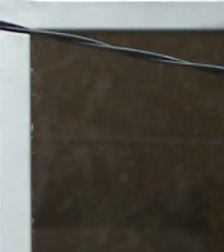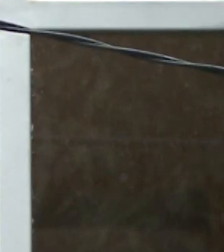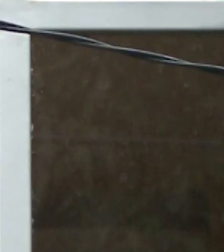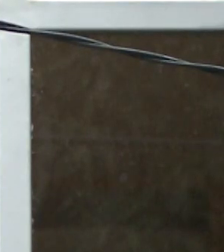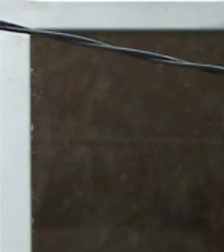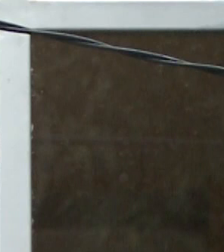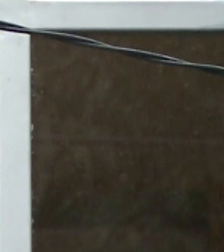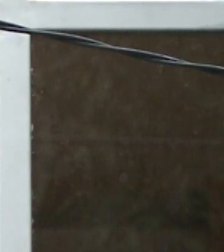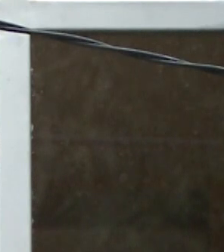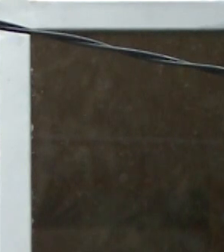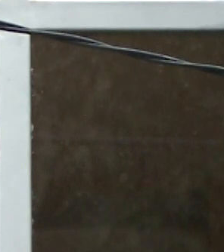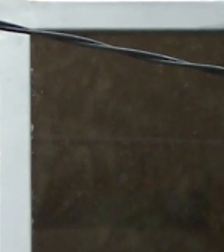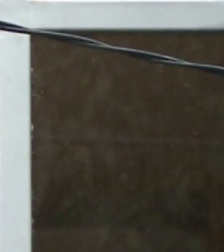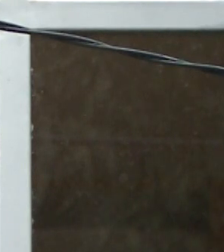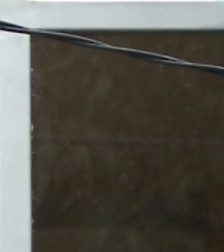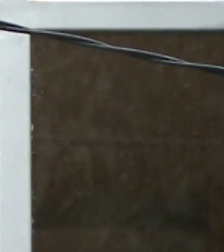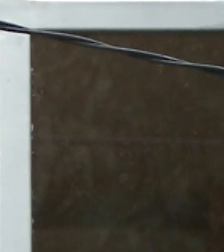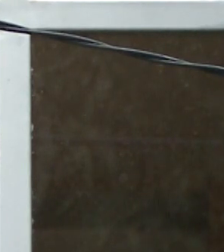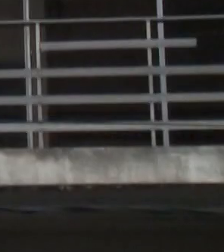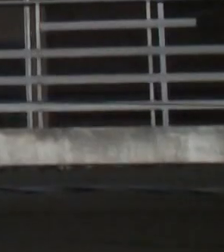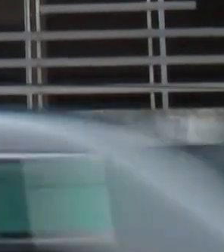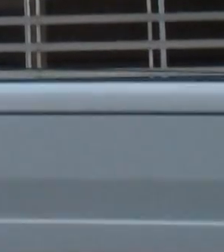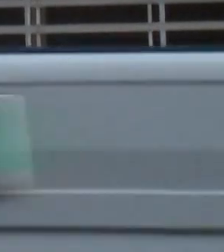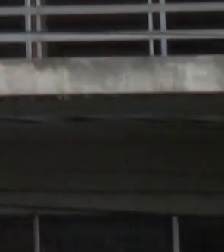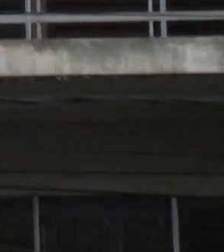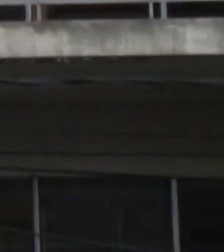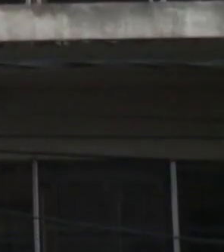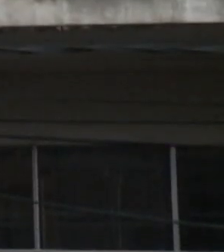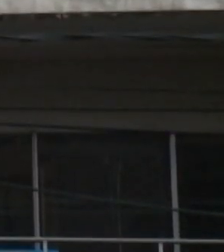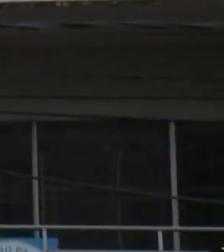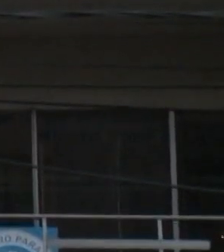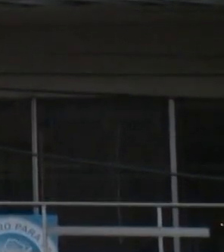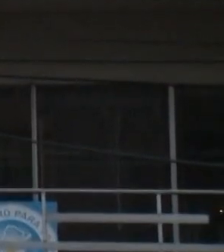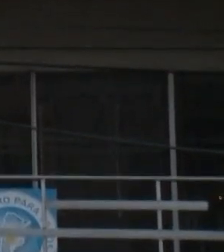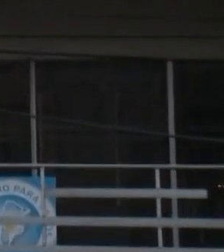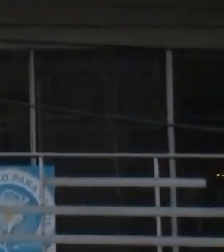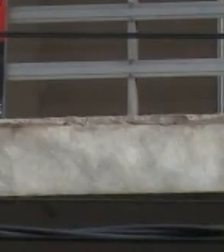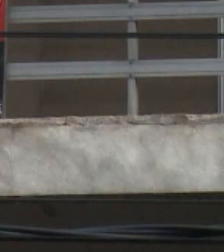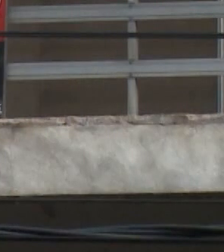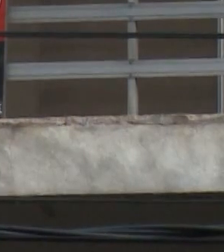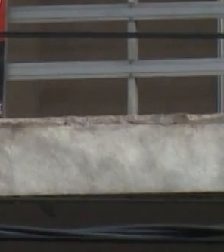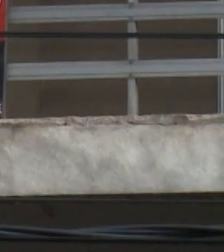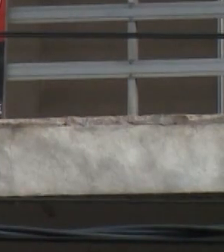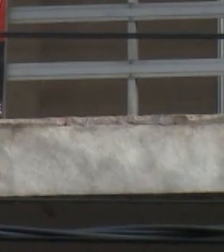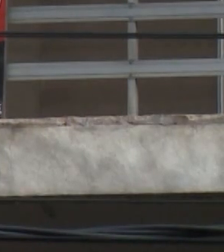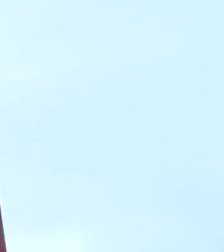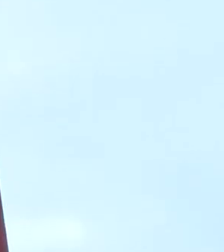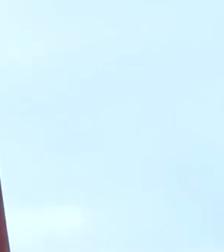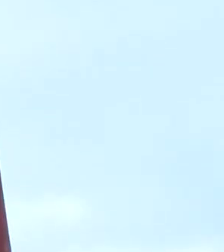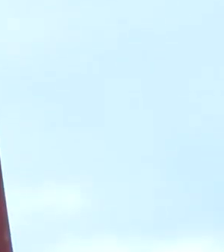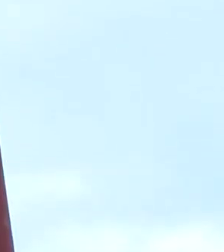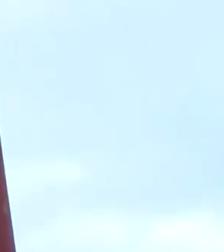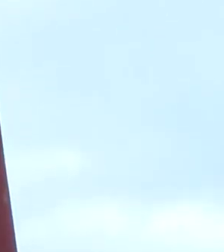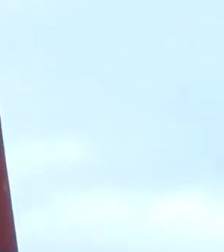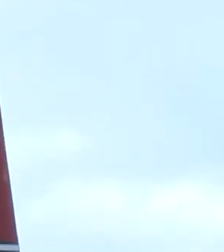y es una de las posibilidades por las cuales el Senado puede rechazar ese proyecto y mandarlo de vuelta a diputados para que sí intervenga la comisión que no